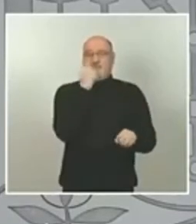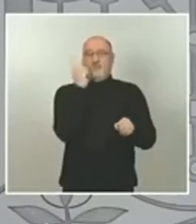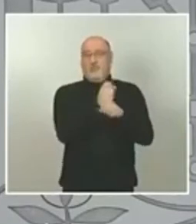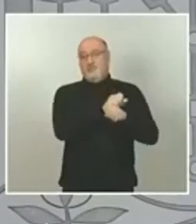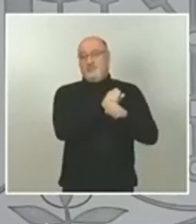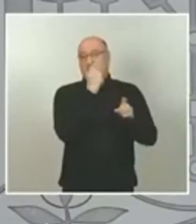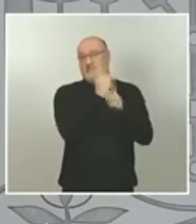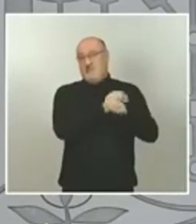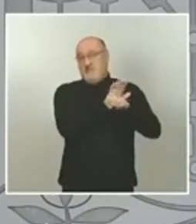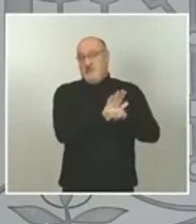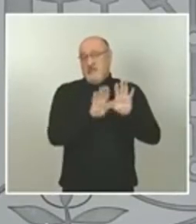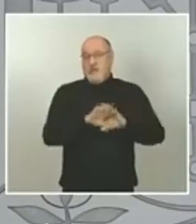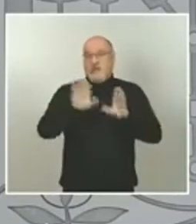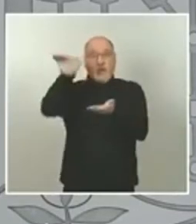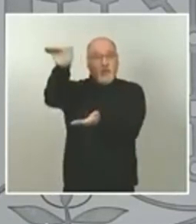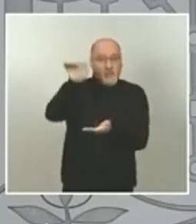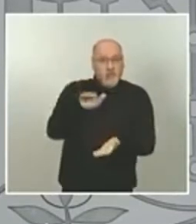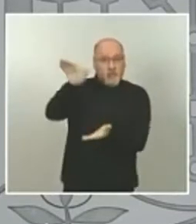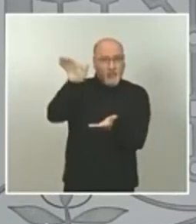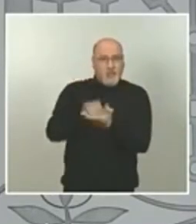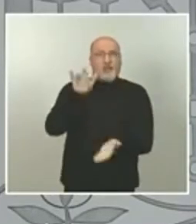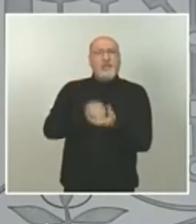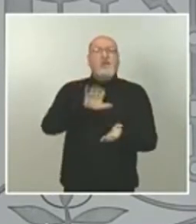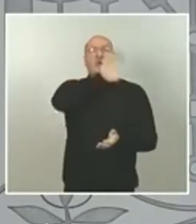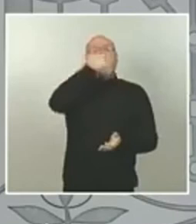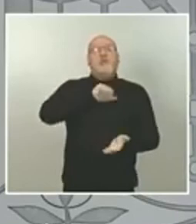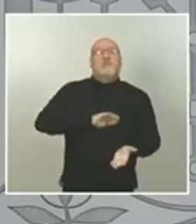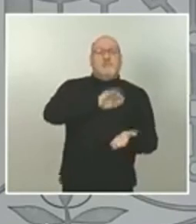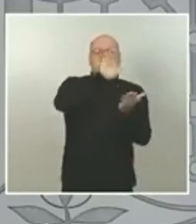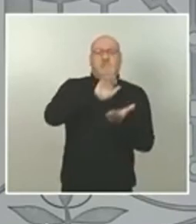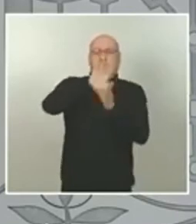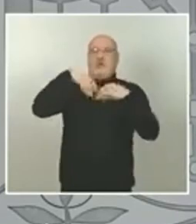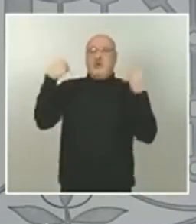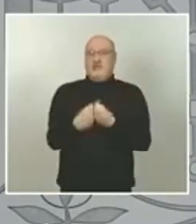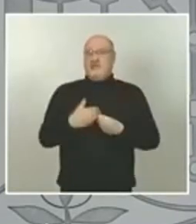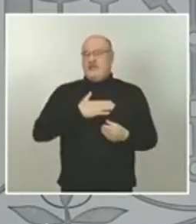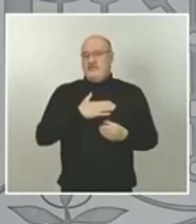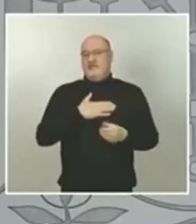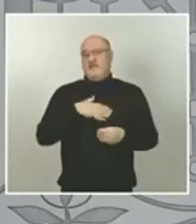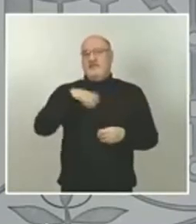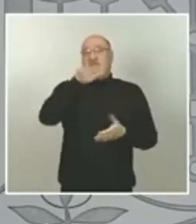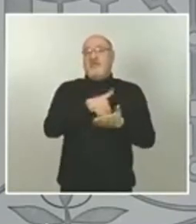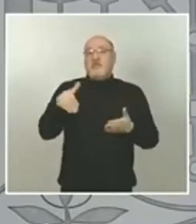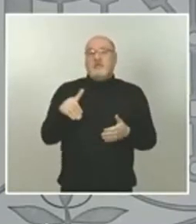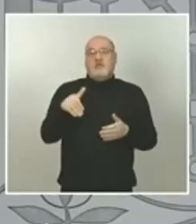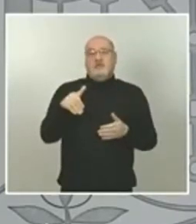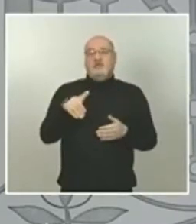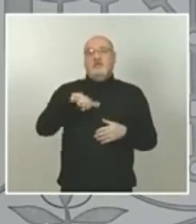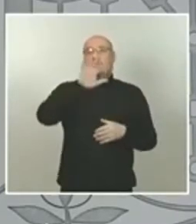las dosis entregadas ya en el día de hoy a las comunidades autónomas asciende a la cantidad de